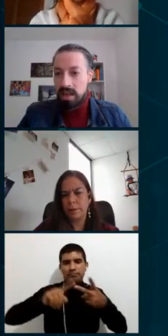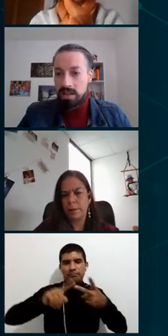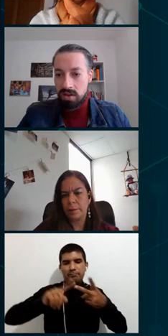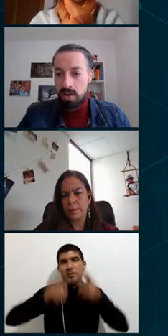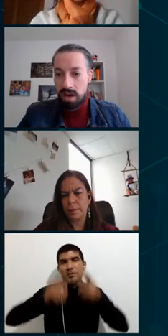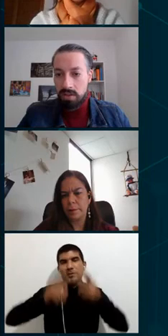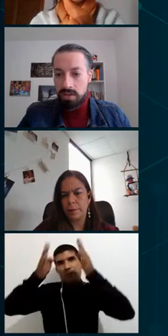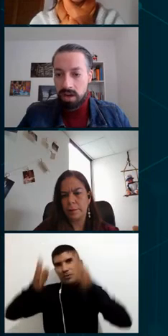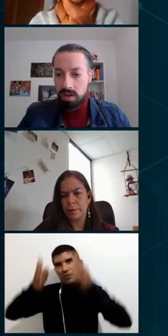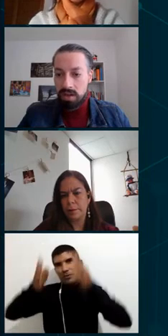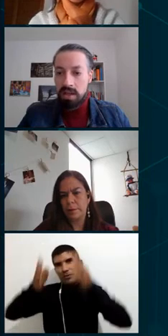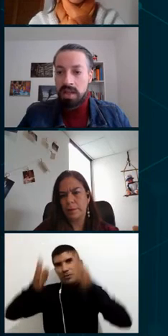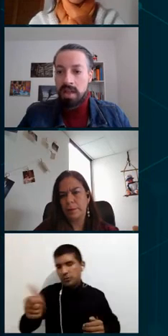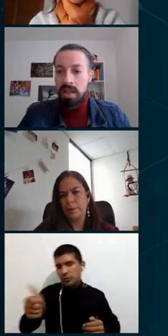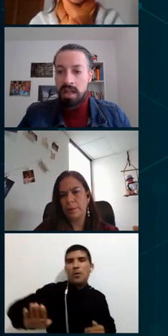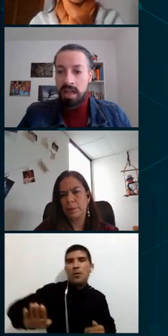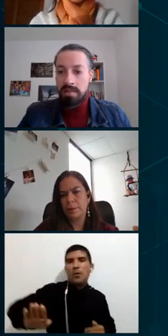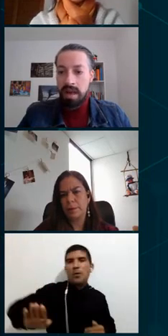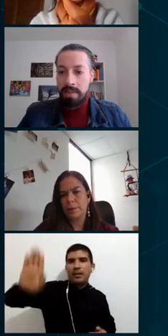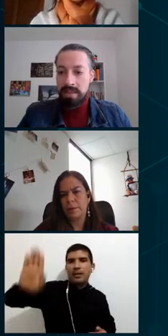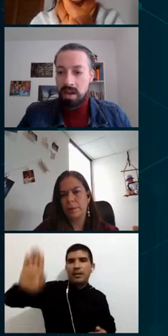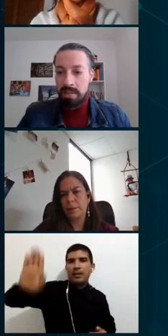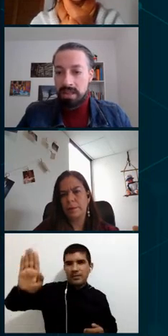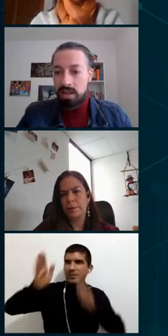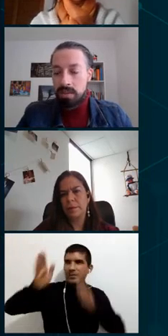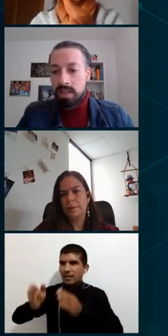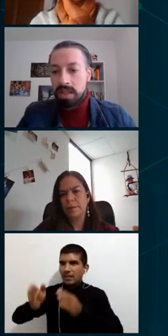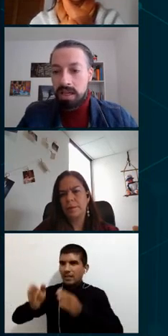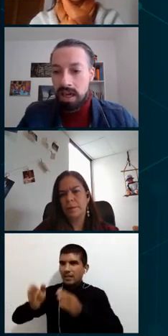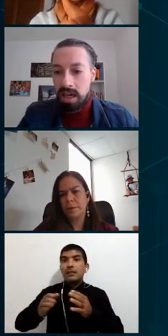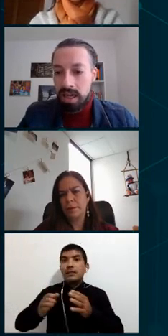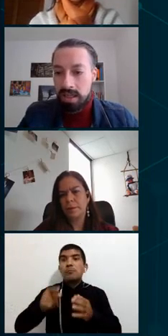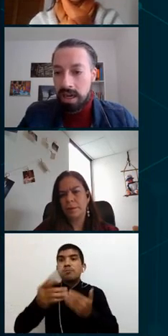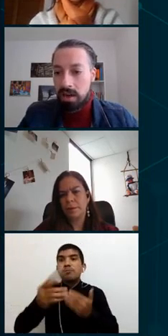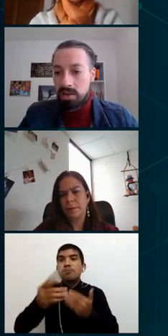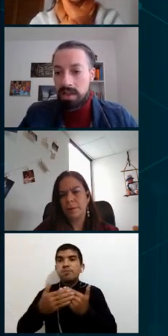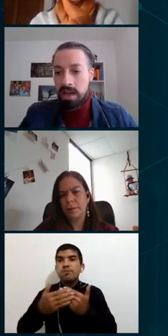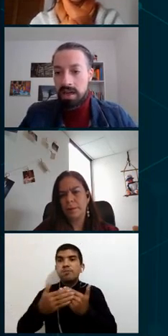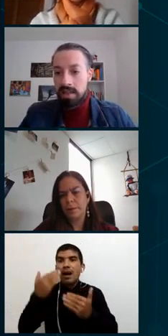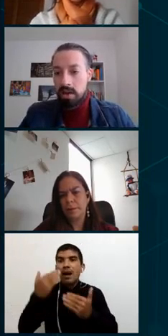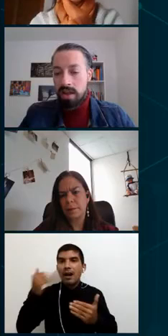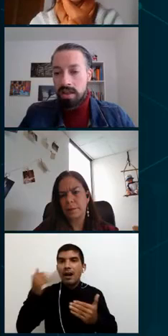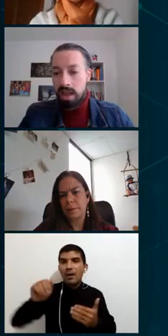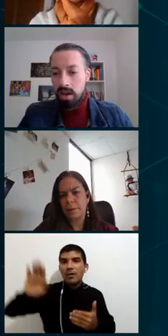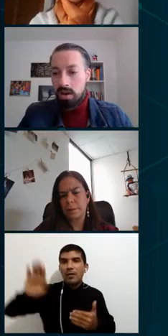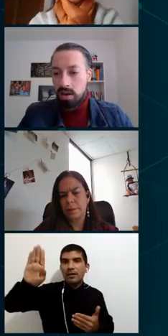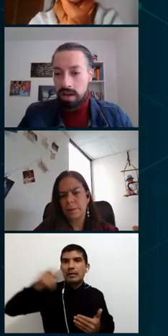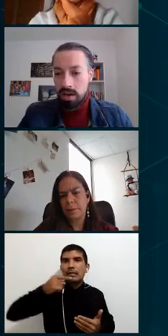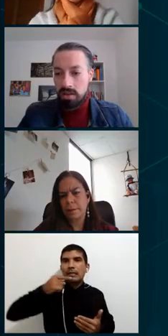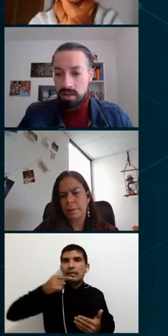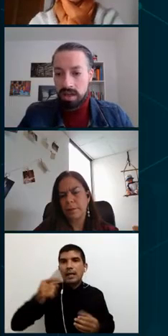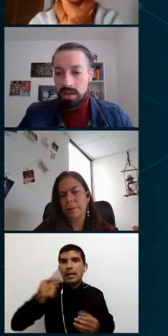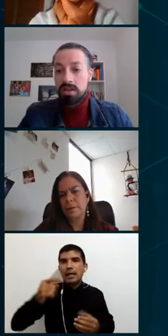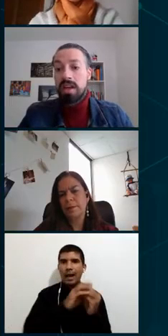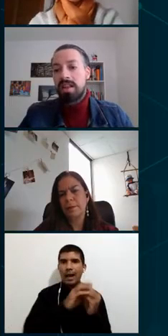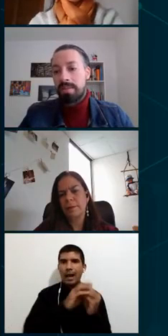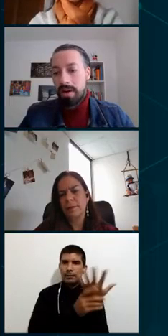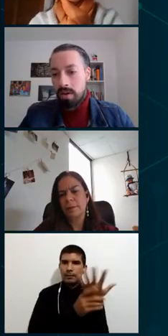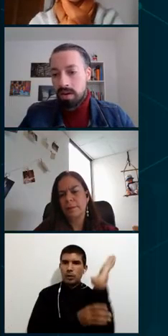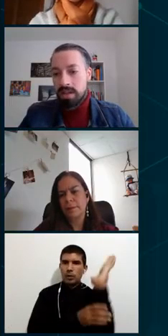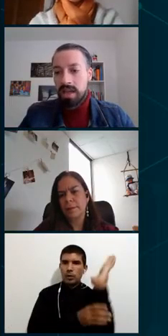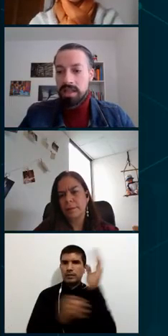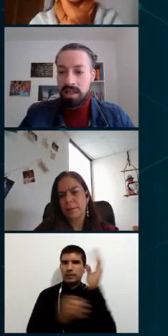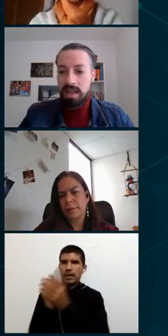María Alejandra, es una buena opción. Me ha pasado que me siento muy cerca de la cocina del restaurante y logro ver que los cocineros no